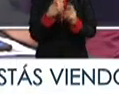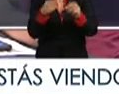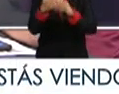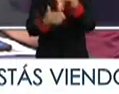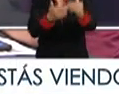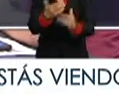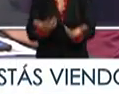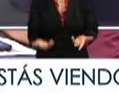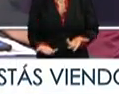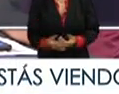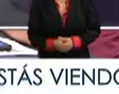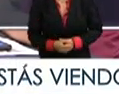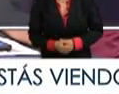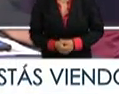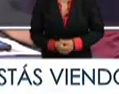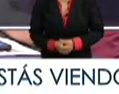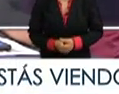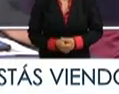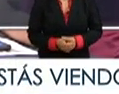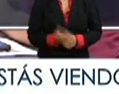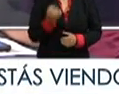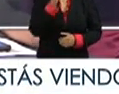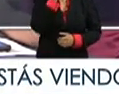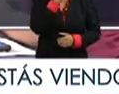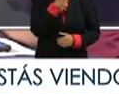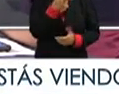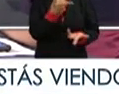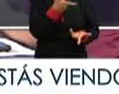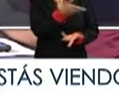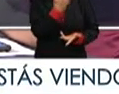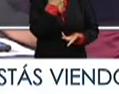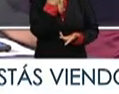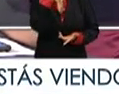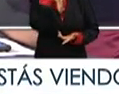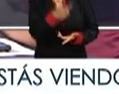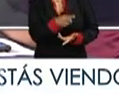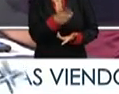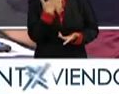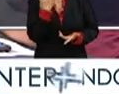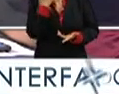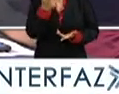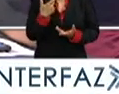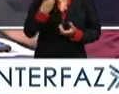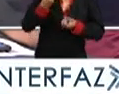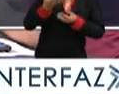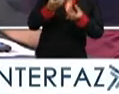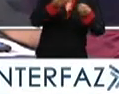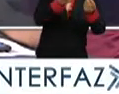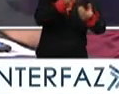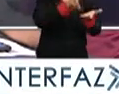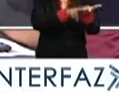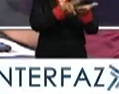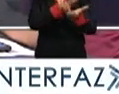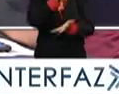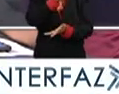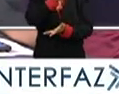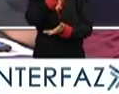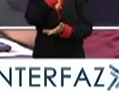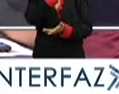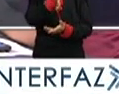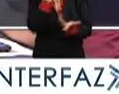desarrollo, que también nos ayude a compartir mejores valores, que